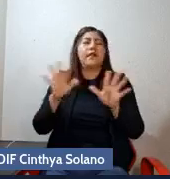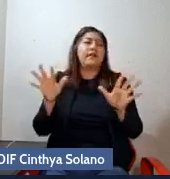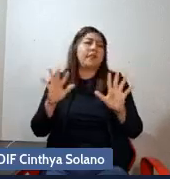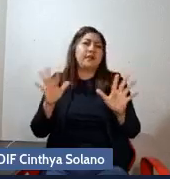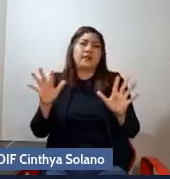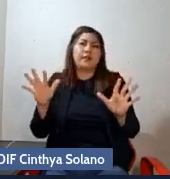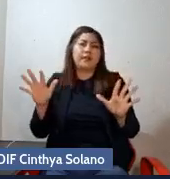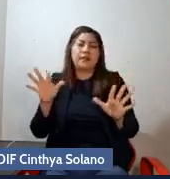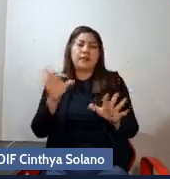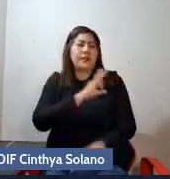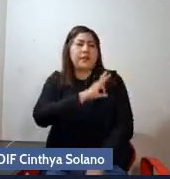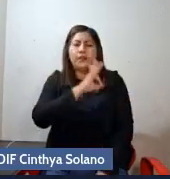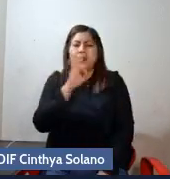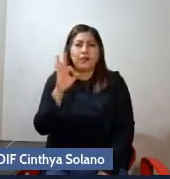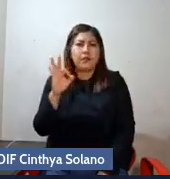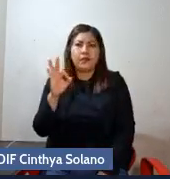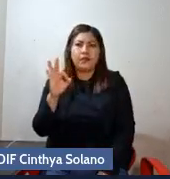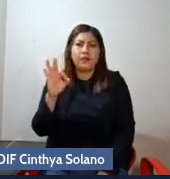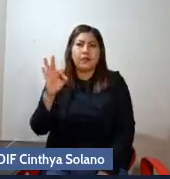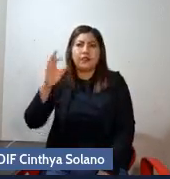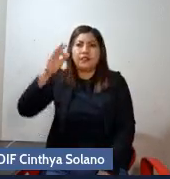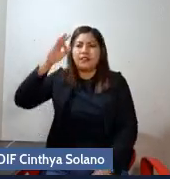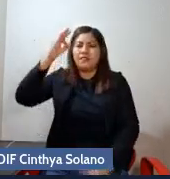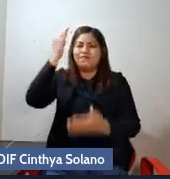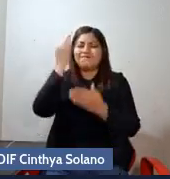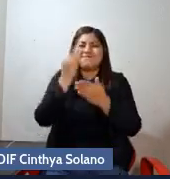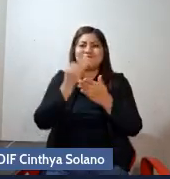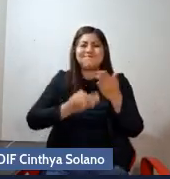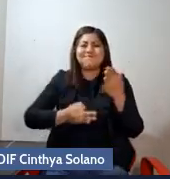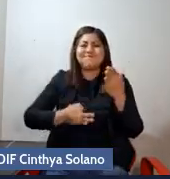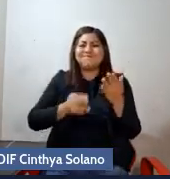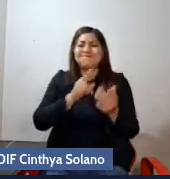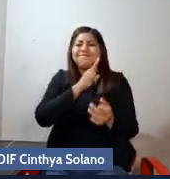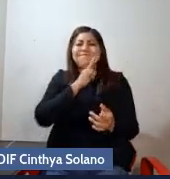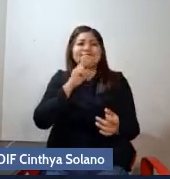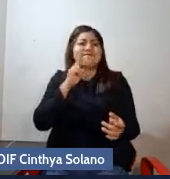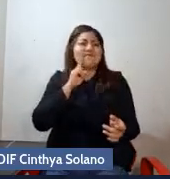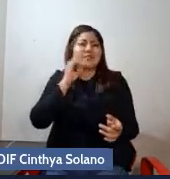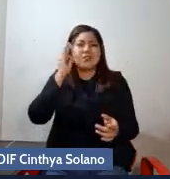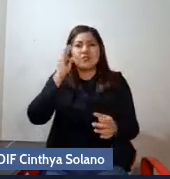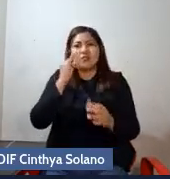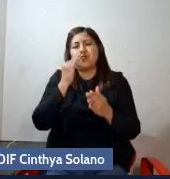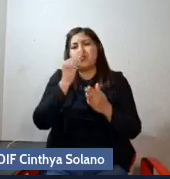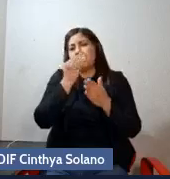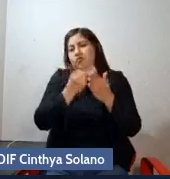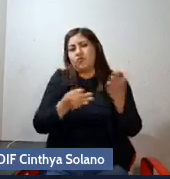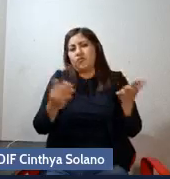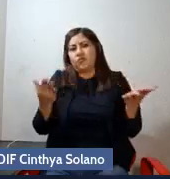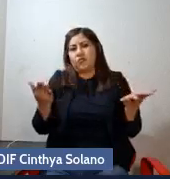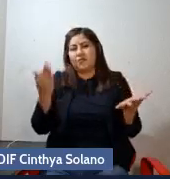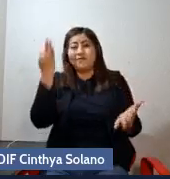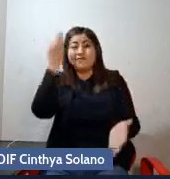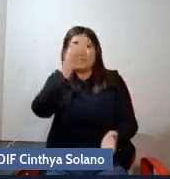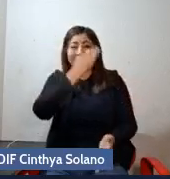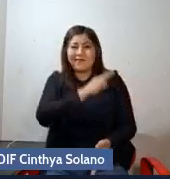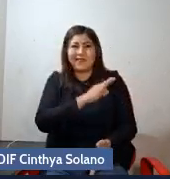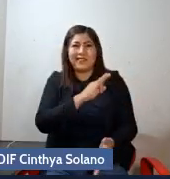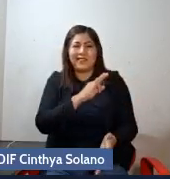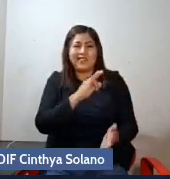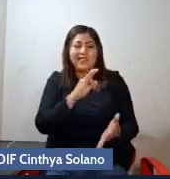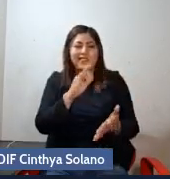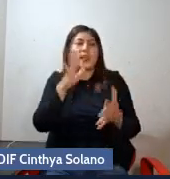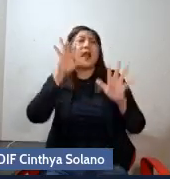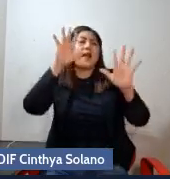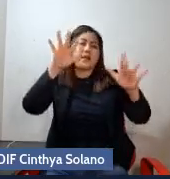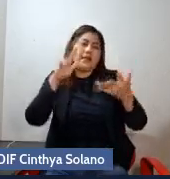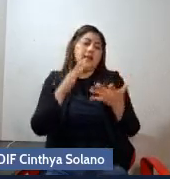una noticia, antes de replicarla, hay que detenernos, hay que leer y releer lo que estamos ahí en un